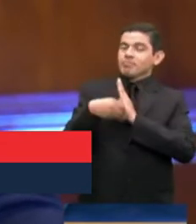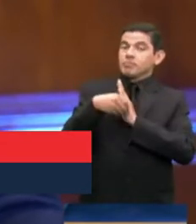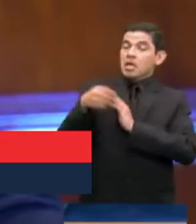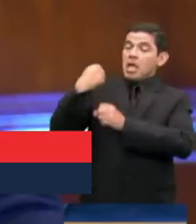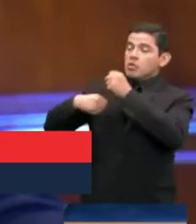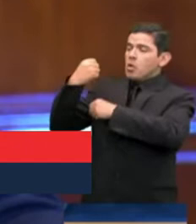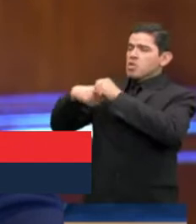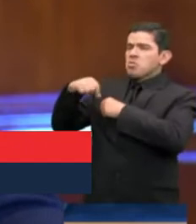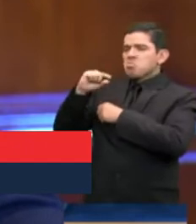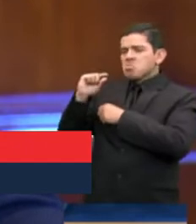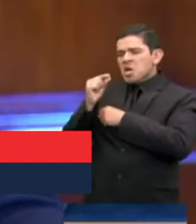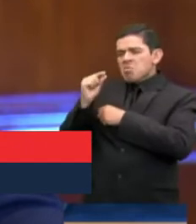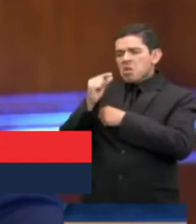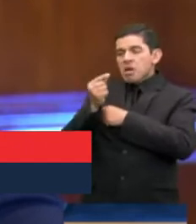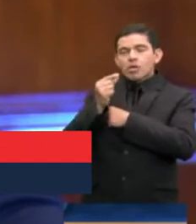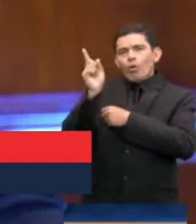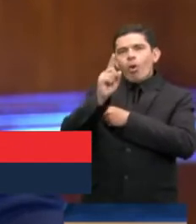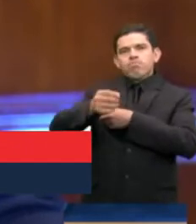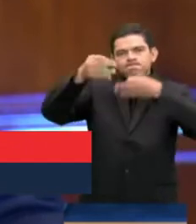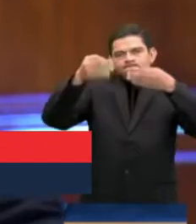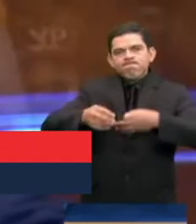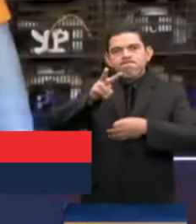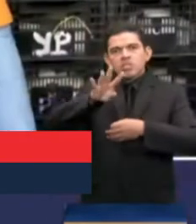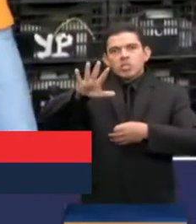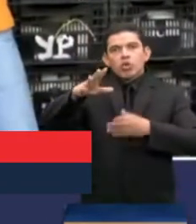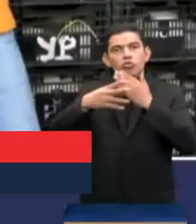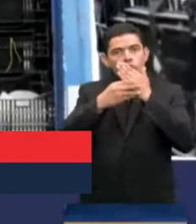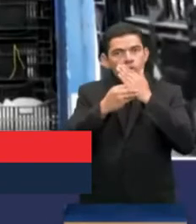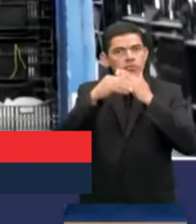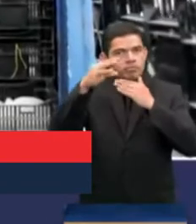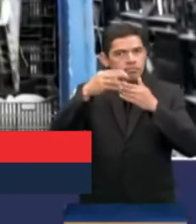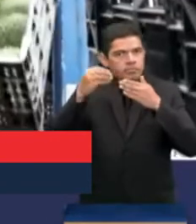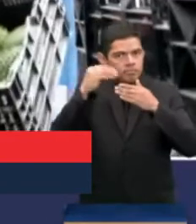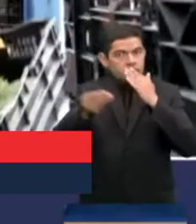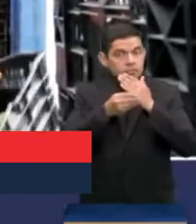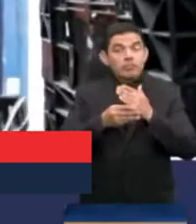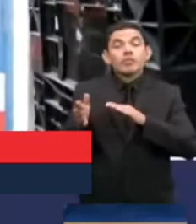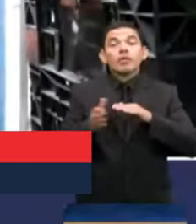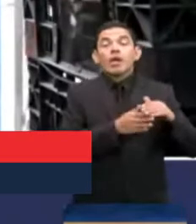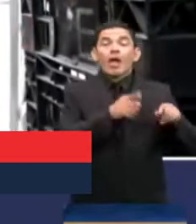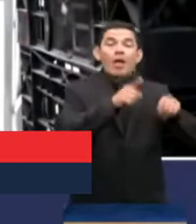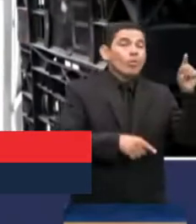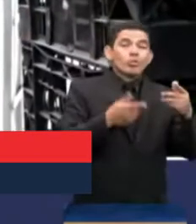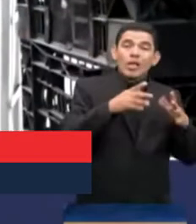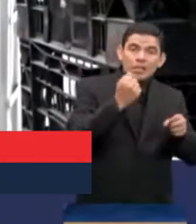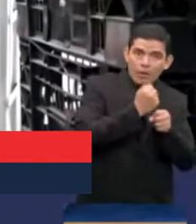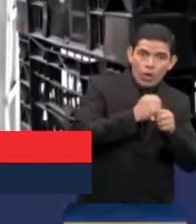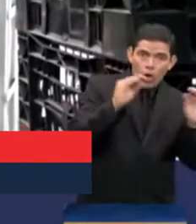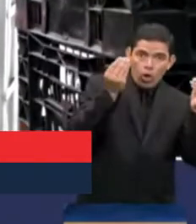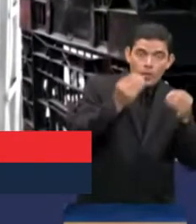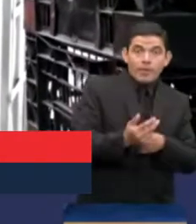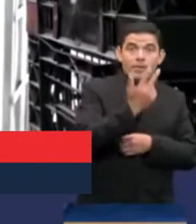muchos años en el Ecuador. La tasa de desempleo juvenil se ha reducido